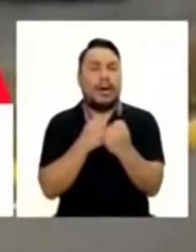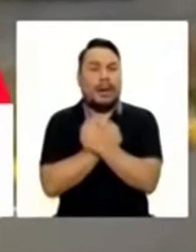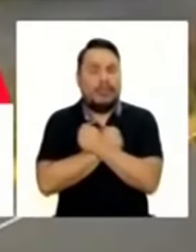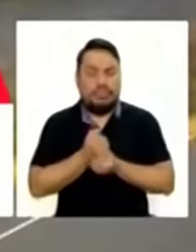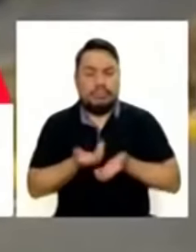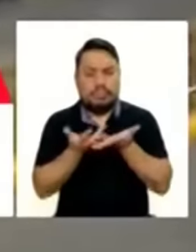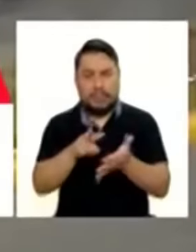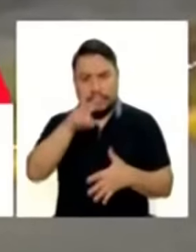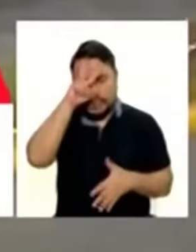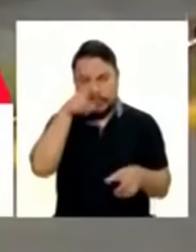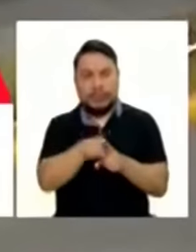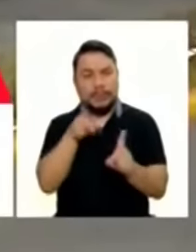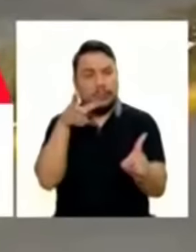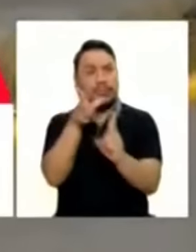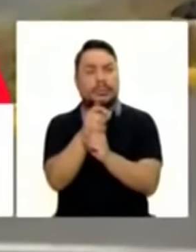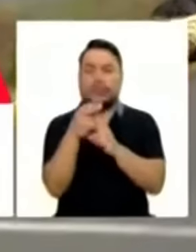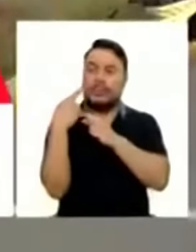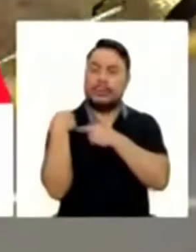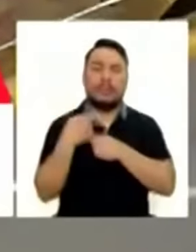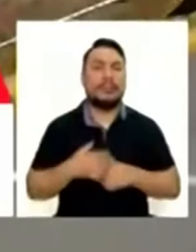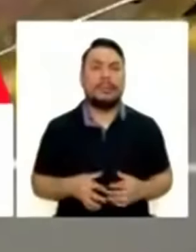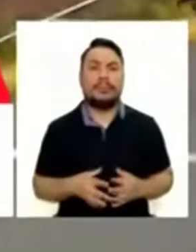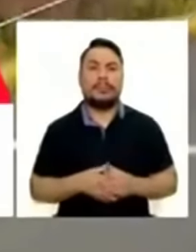la patria y el cumplimiento del deber.